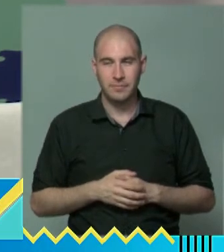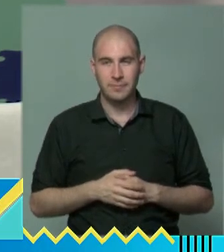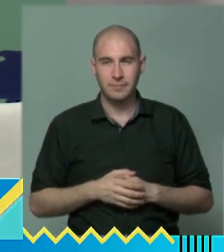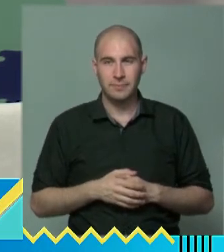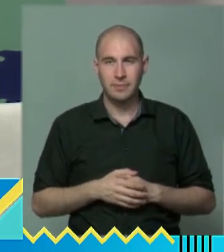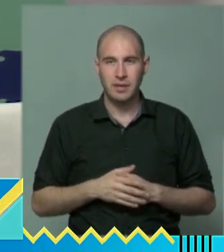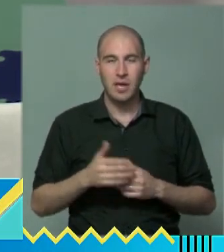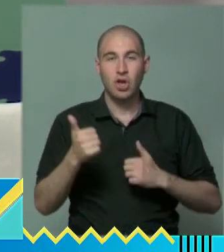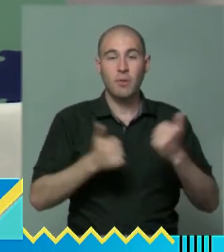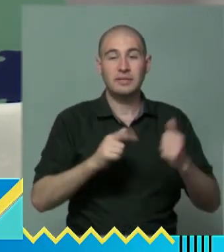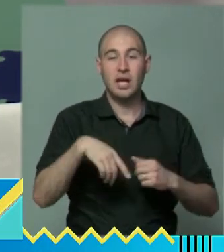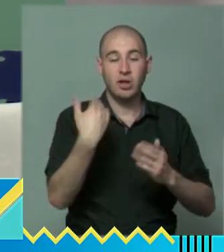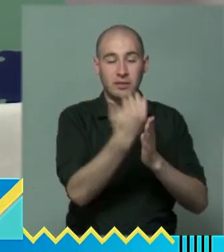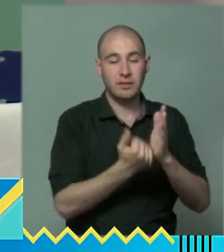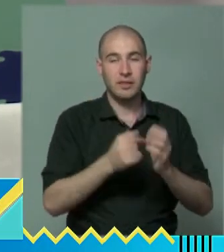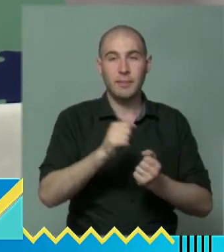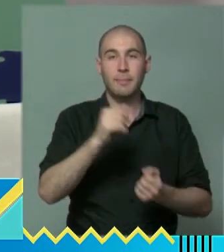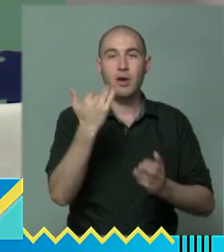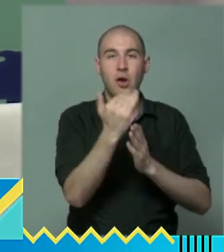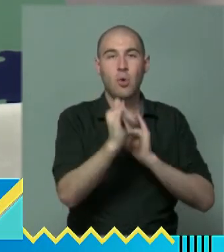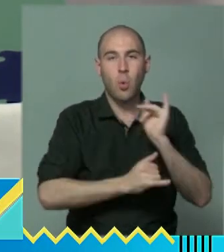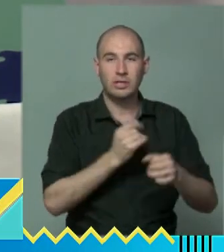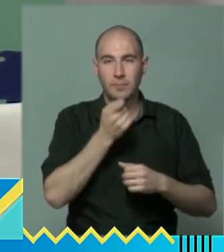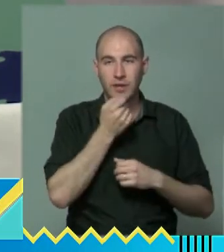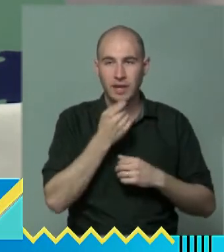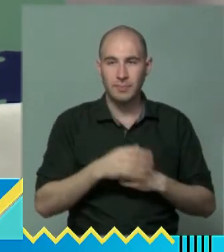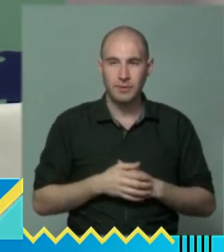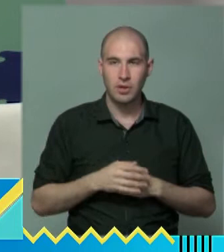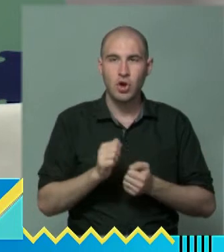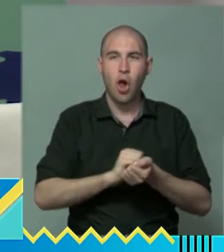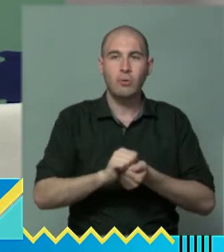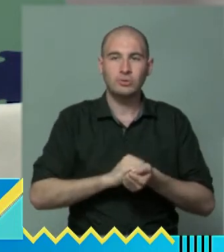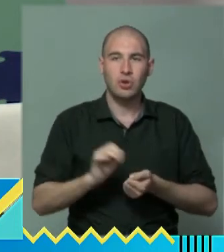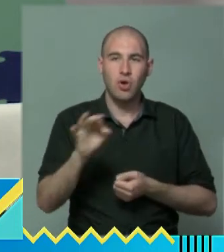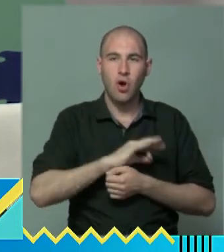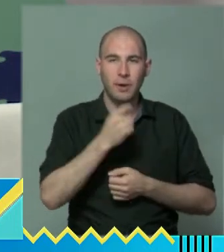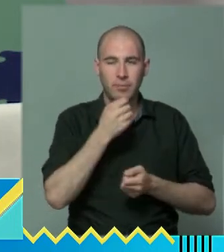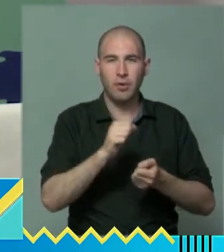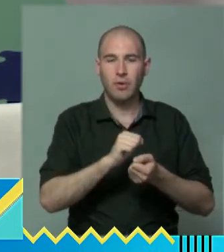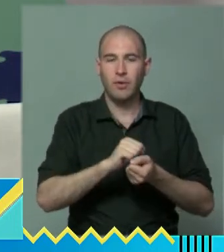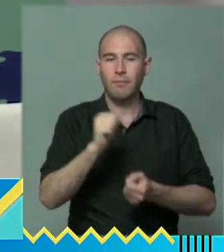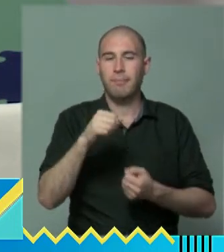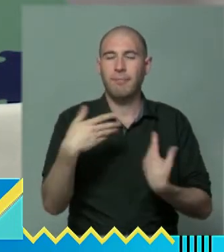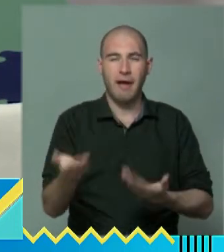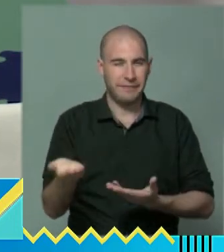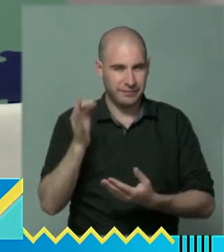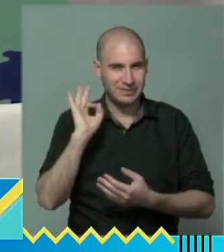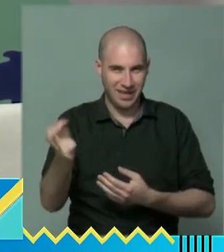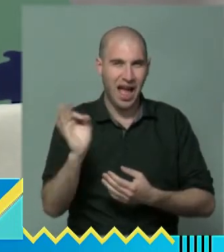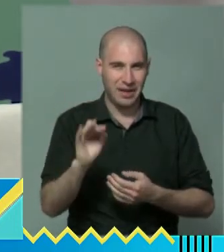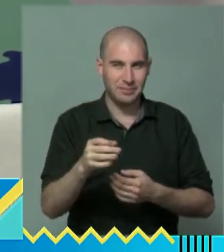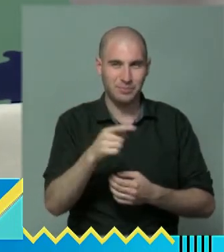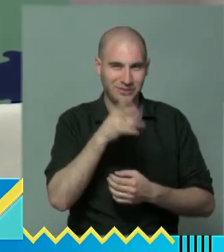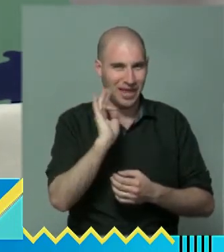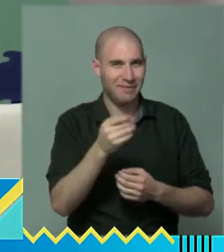otros pliegos te daban a vos o te indicaban que había corrupción o que eran pliegos a medida, o vos ya sabías que era